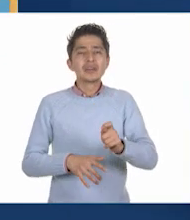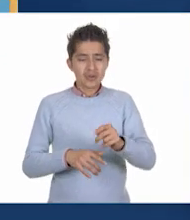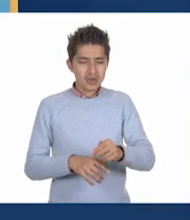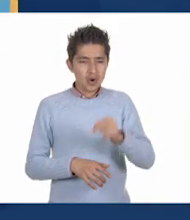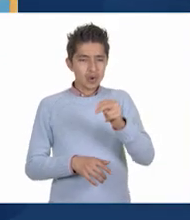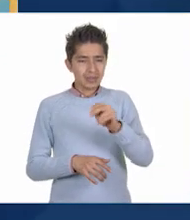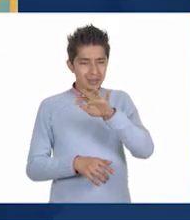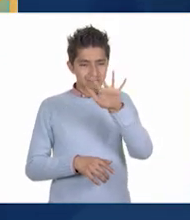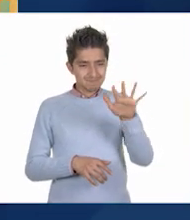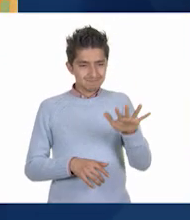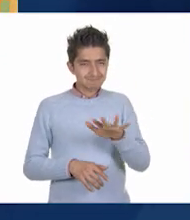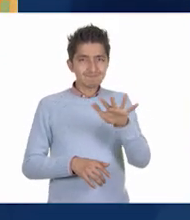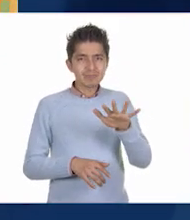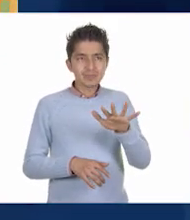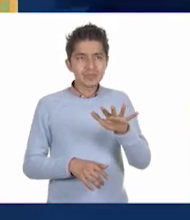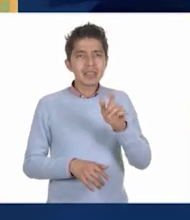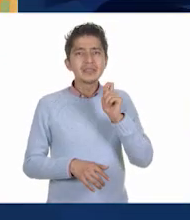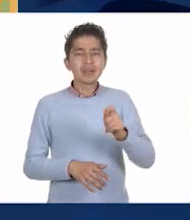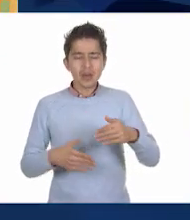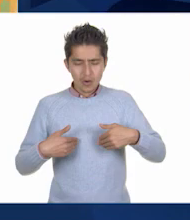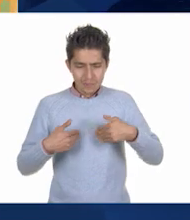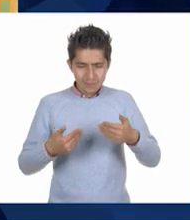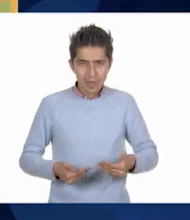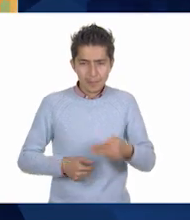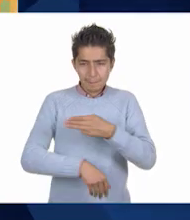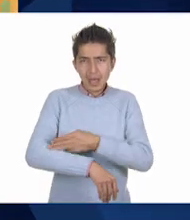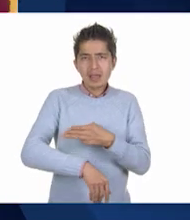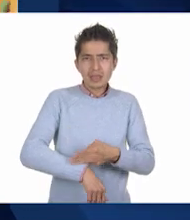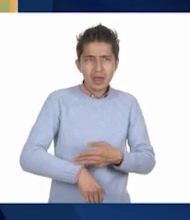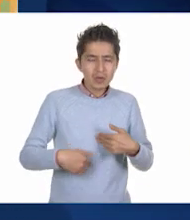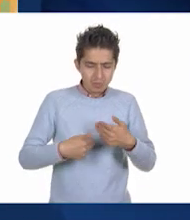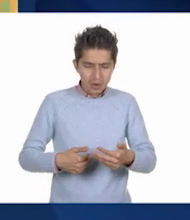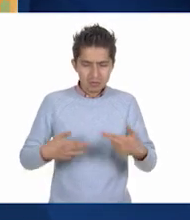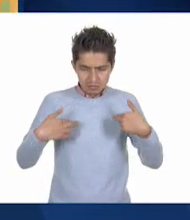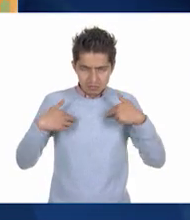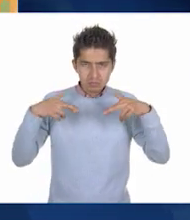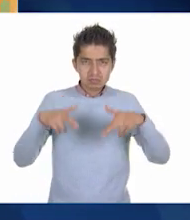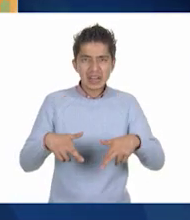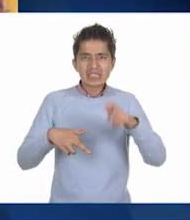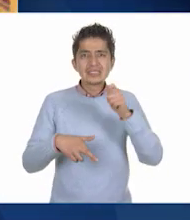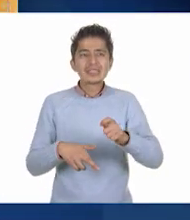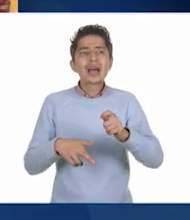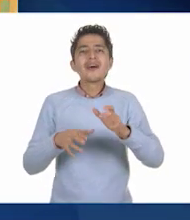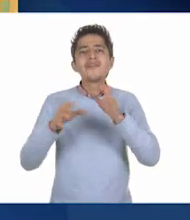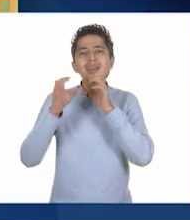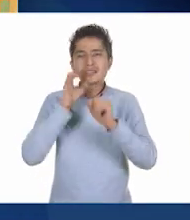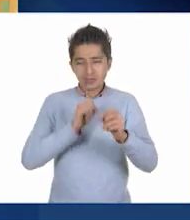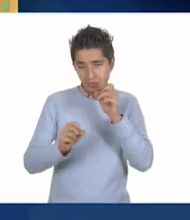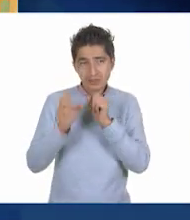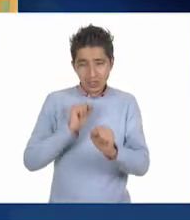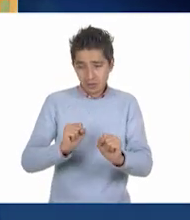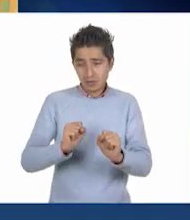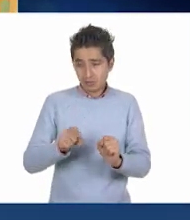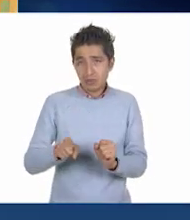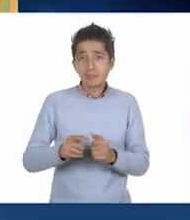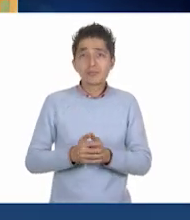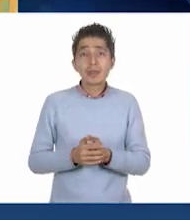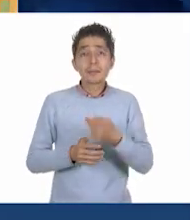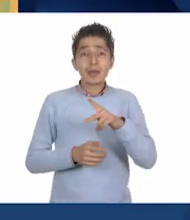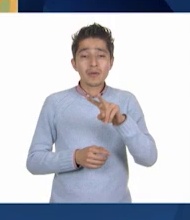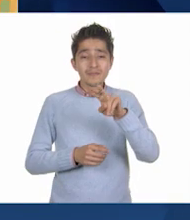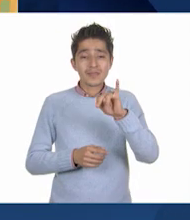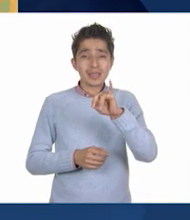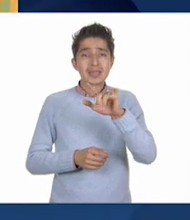norte. El papel desconfiado de Madero ha de representarlo Venustiano Carranza. Pero